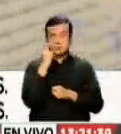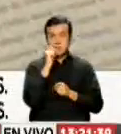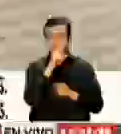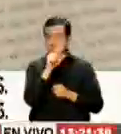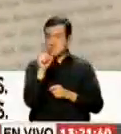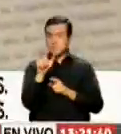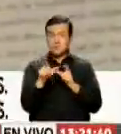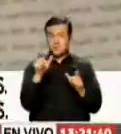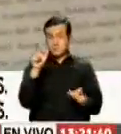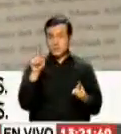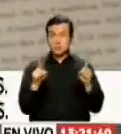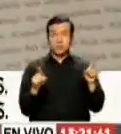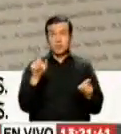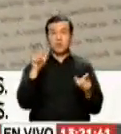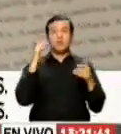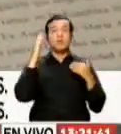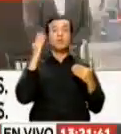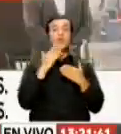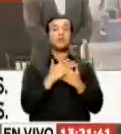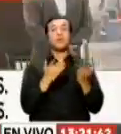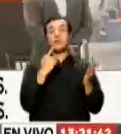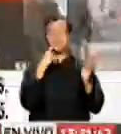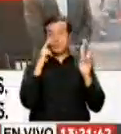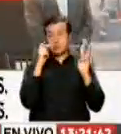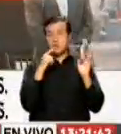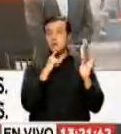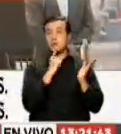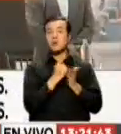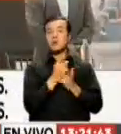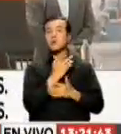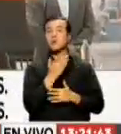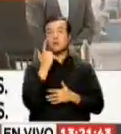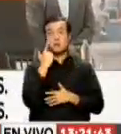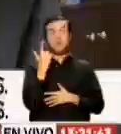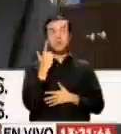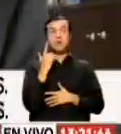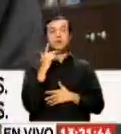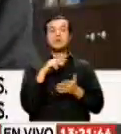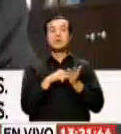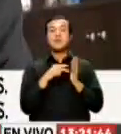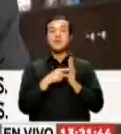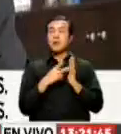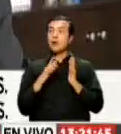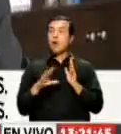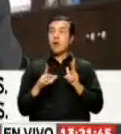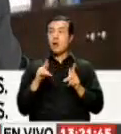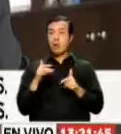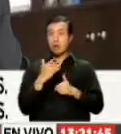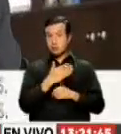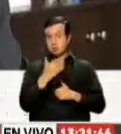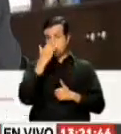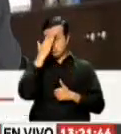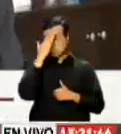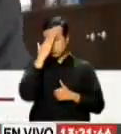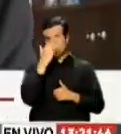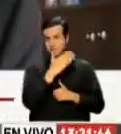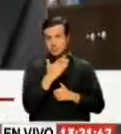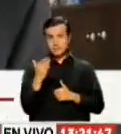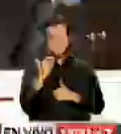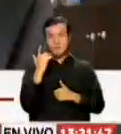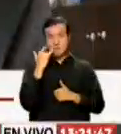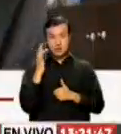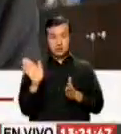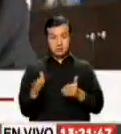han incurrido diferentes actores políticos por este tema giran en torno a la concusión. Que es un delito que, como usted conoce, no